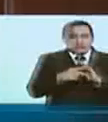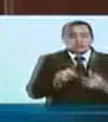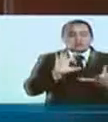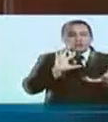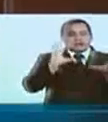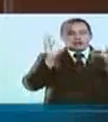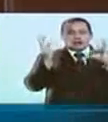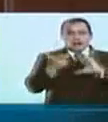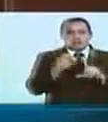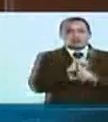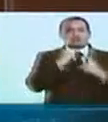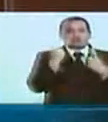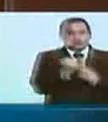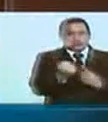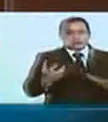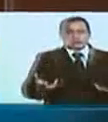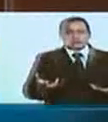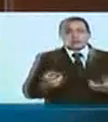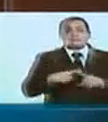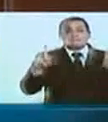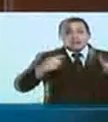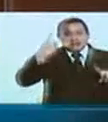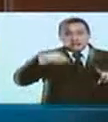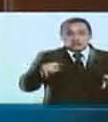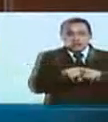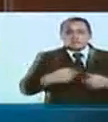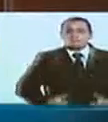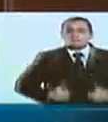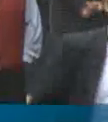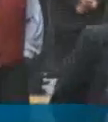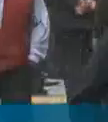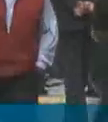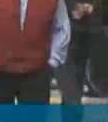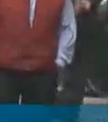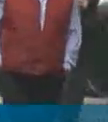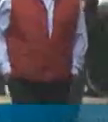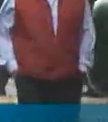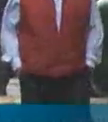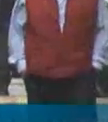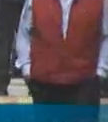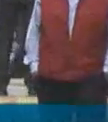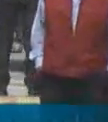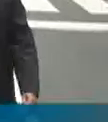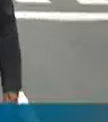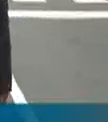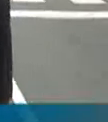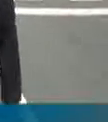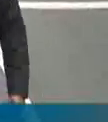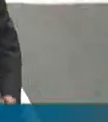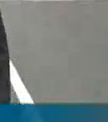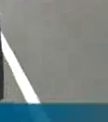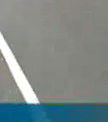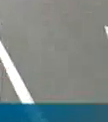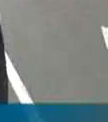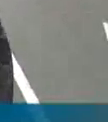social que haga posible la convivencia armoniosa de todos los peruanos. El gran Nelson Mandela